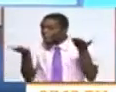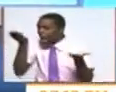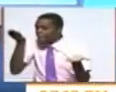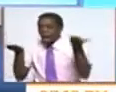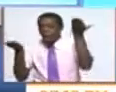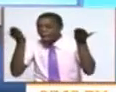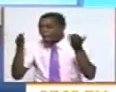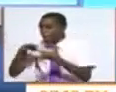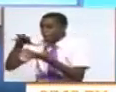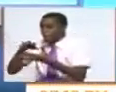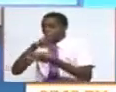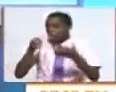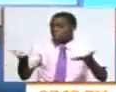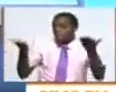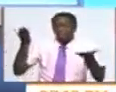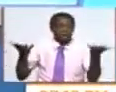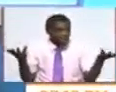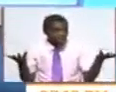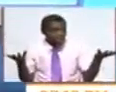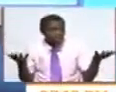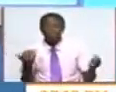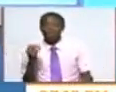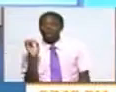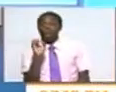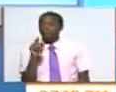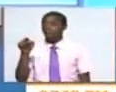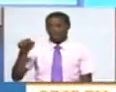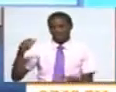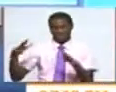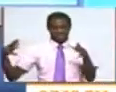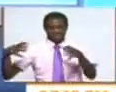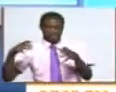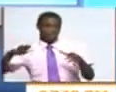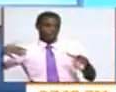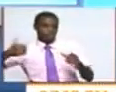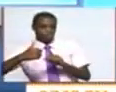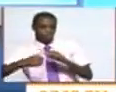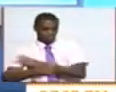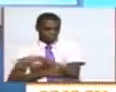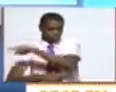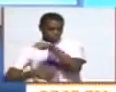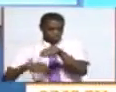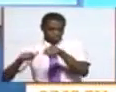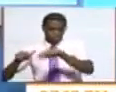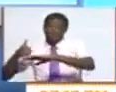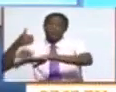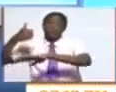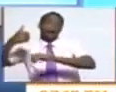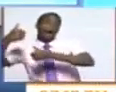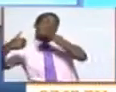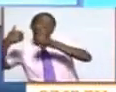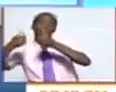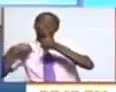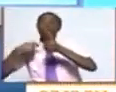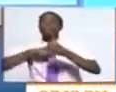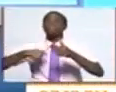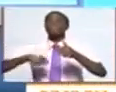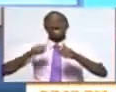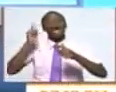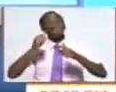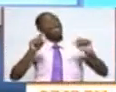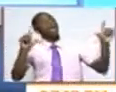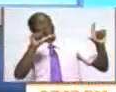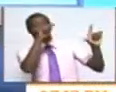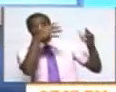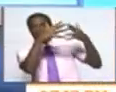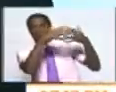¿Será que ahora, para ser candidato presidencial de la oposición venezolana, hay que demostrarle al Departamento de Estado que son encapuchados, que son